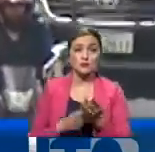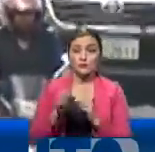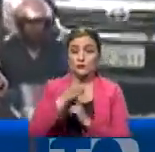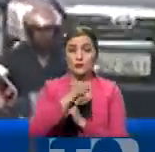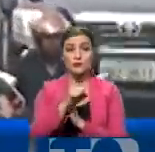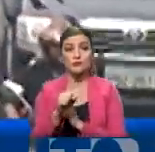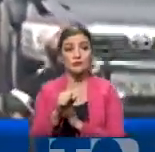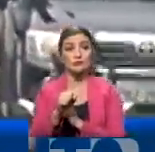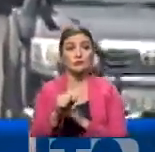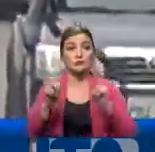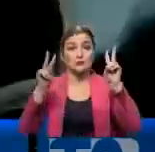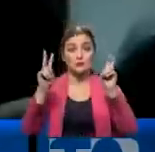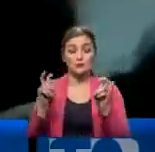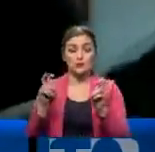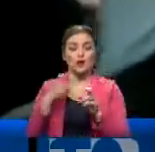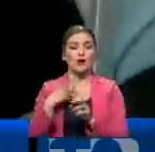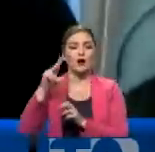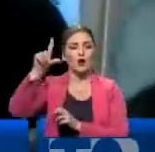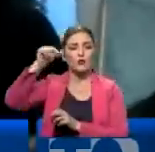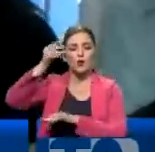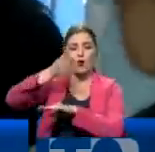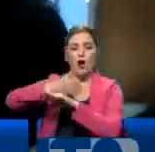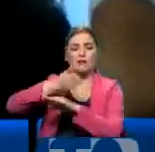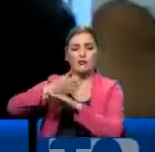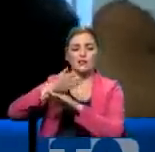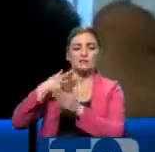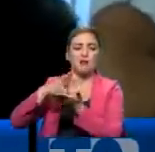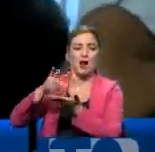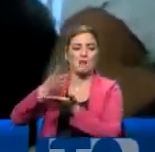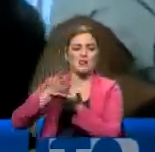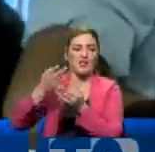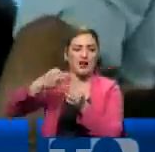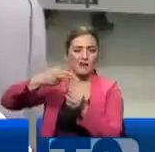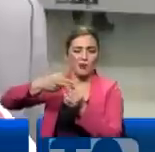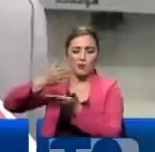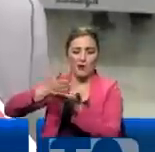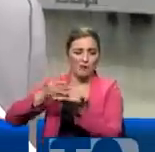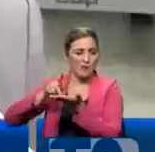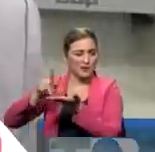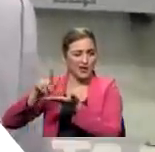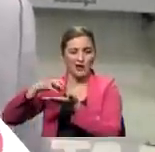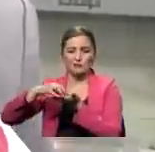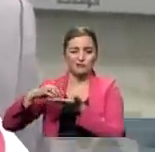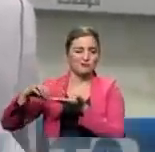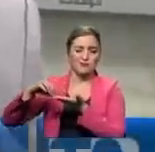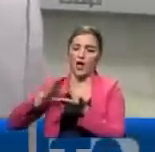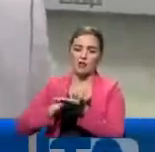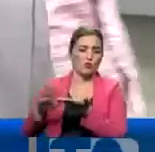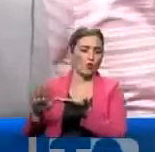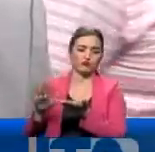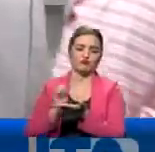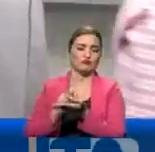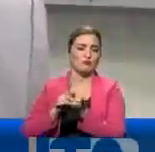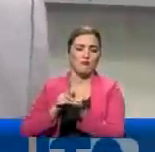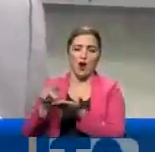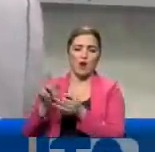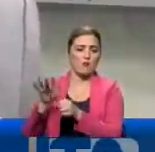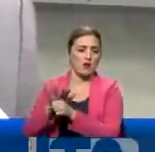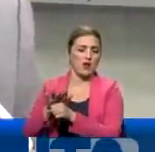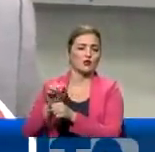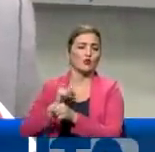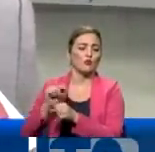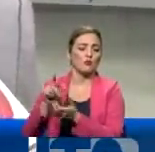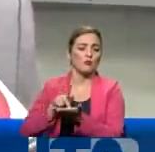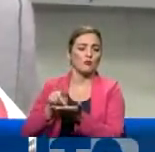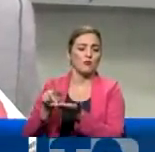situación luego de la eliminación del subsidio a los combustibles y que tiene paralizado el servicio. La reunión mantenida el día de hoy se le ratificó que